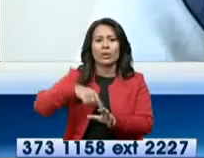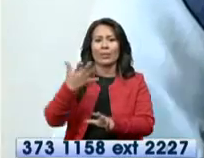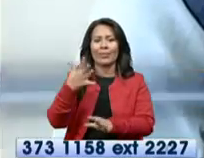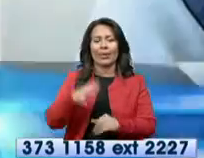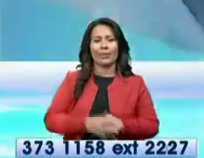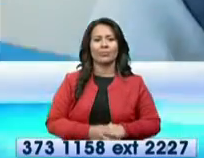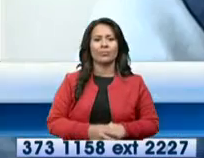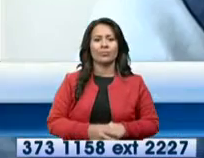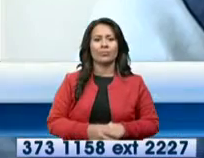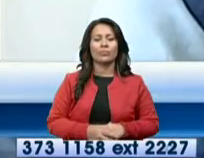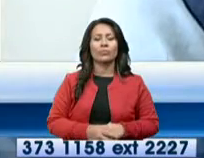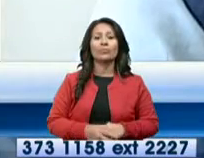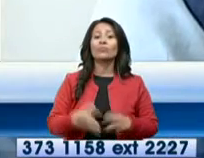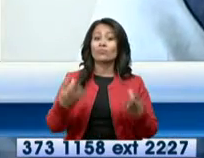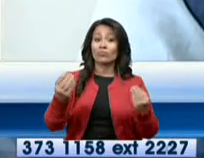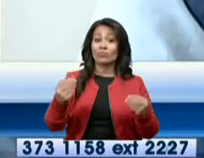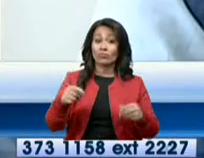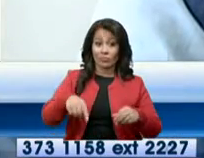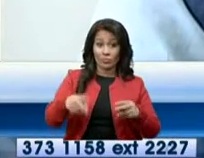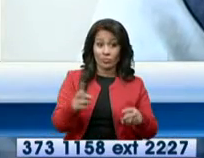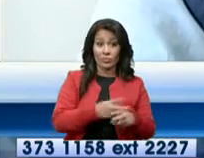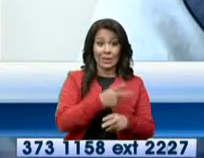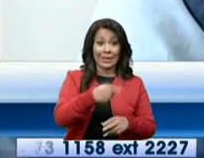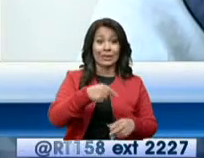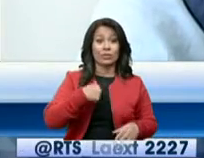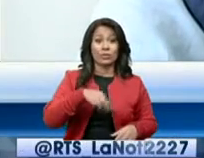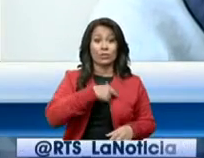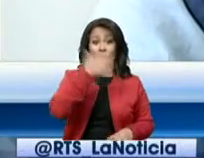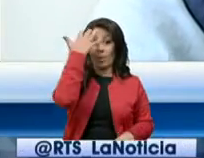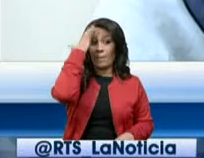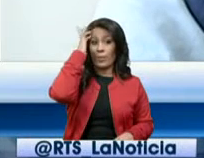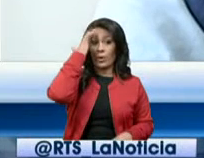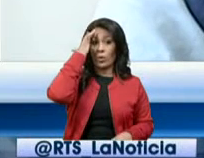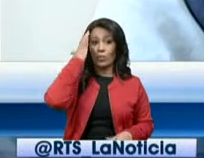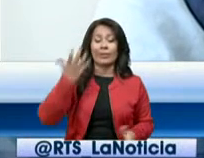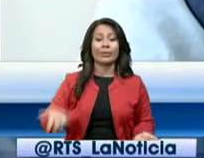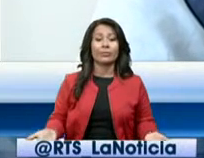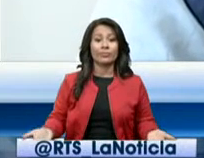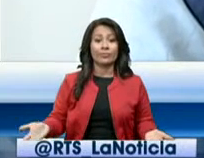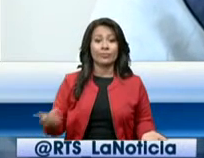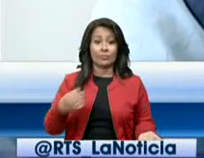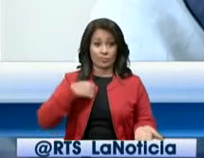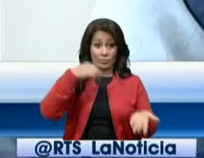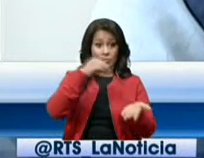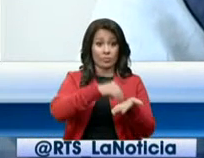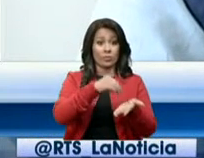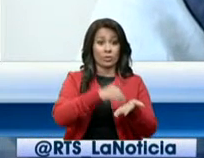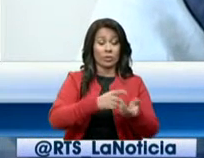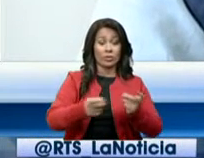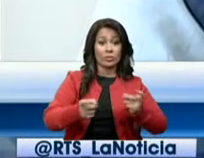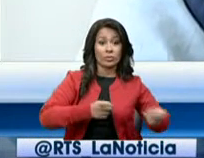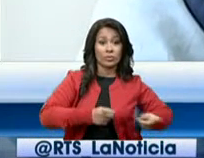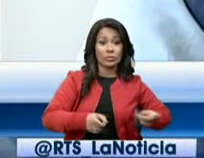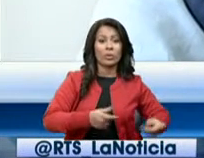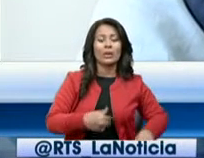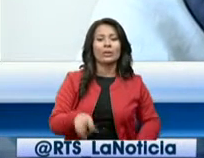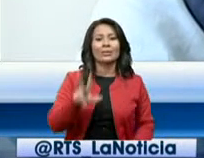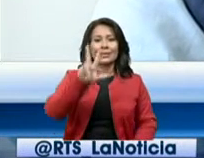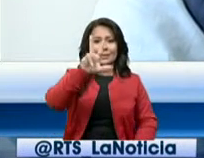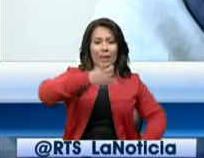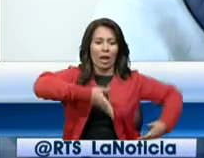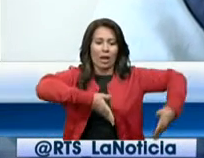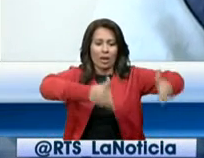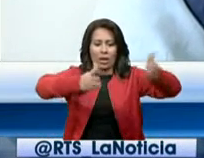de alcantarillado, que era nuestra principal preocupación, están en buen estado. Se han hecho inspecciones televisivas en tres calles del